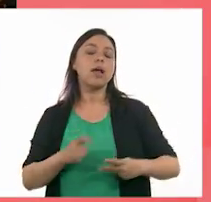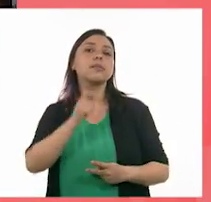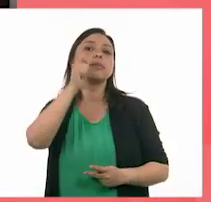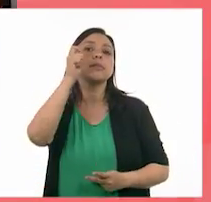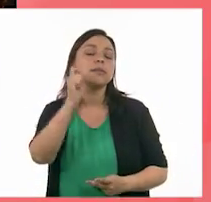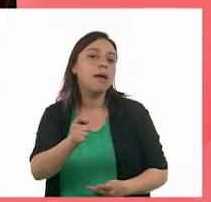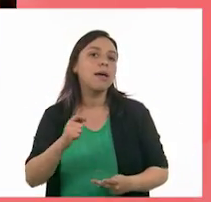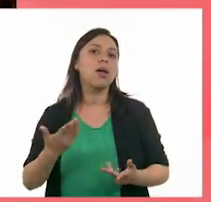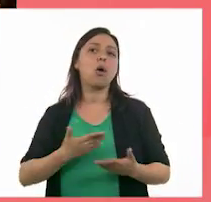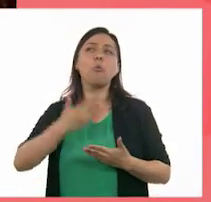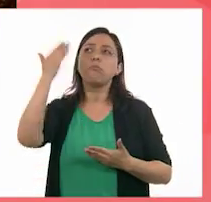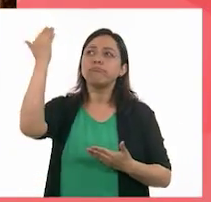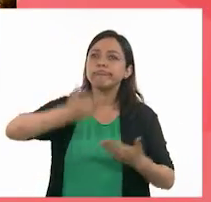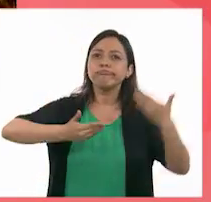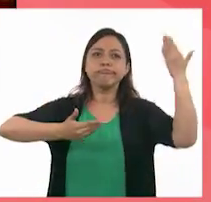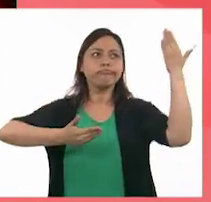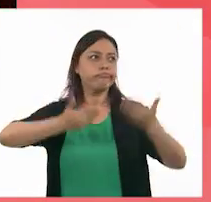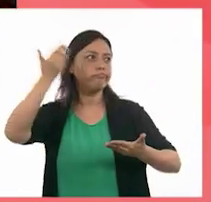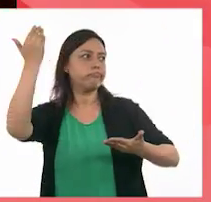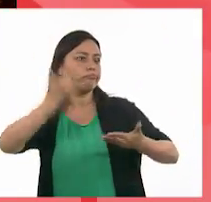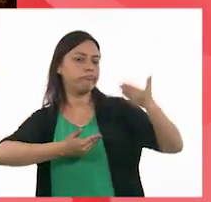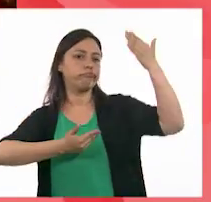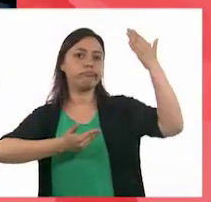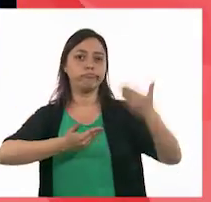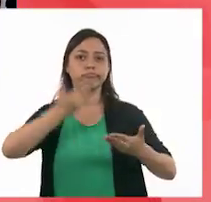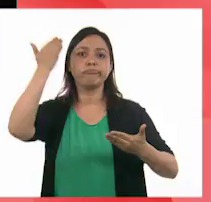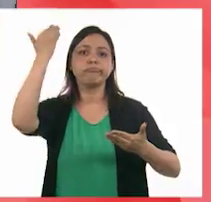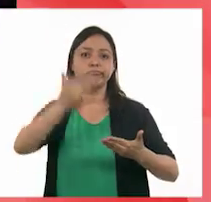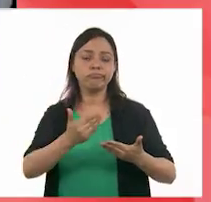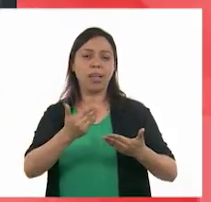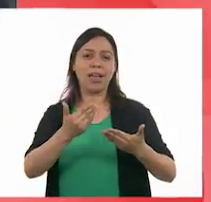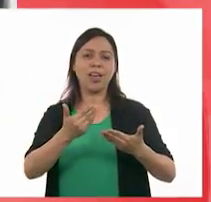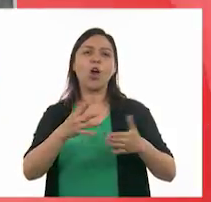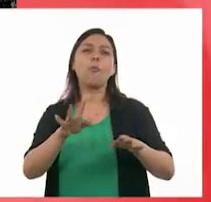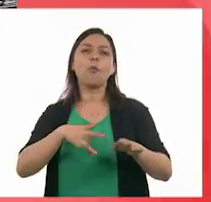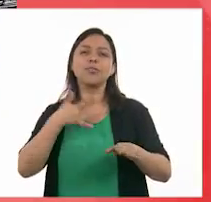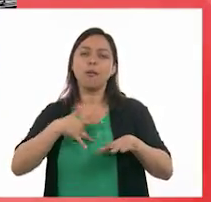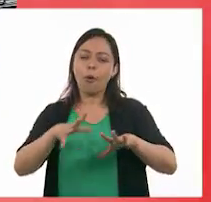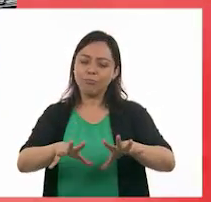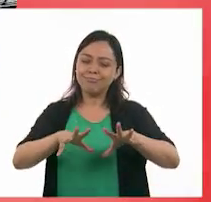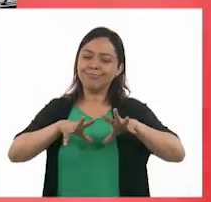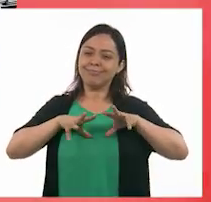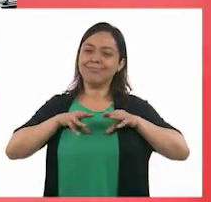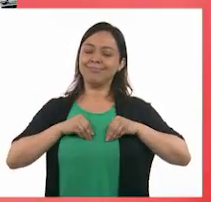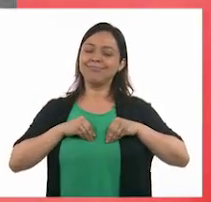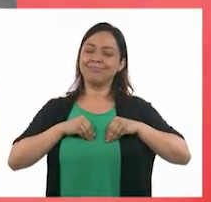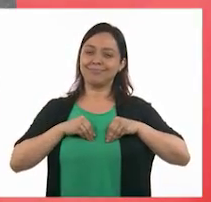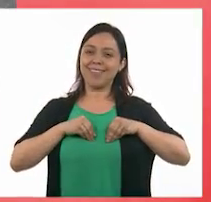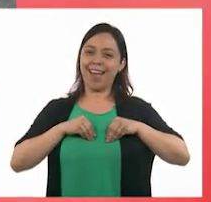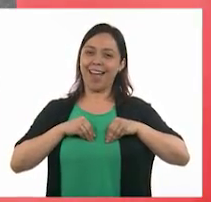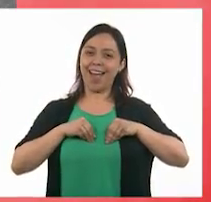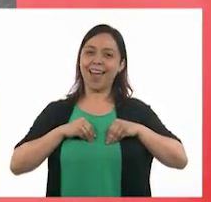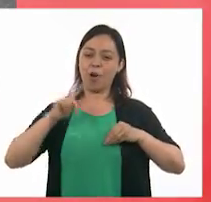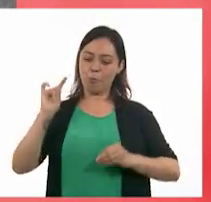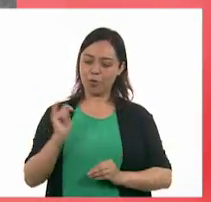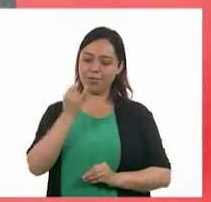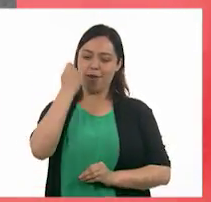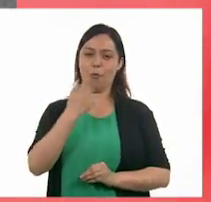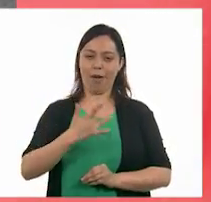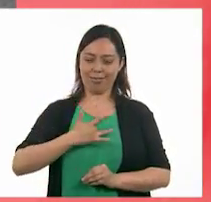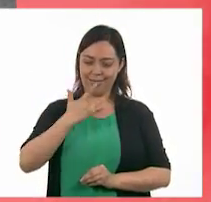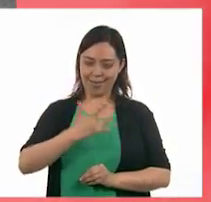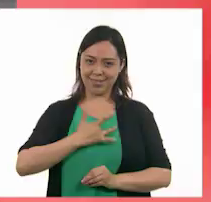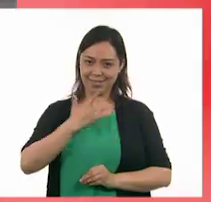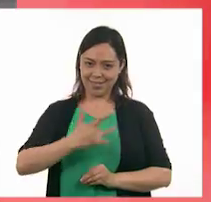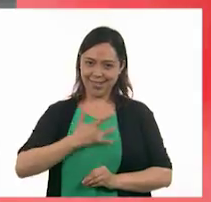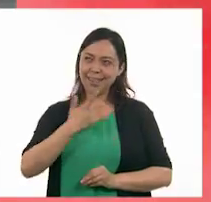y que finalmente son adoptados, y creo que vivir en Tijuana es